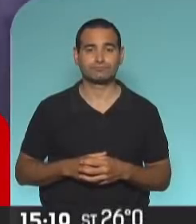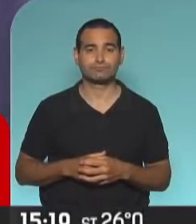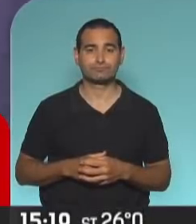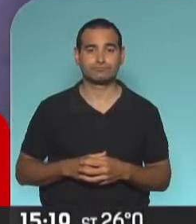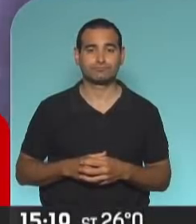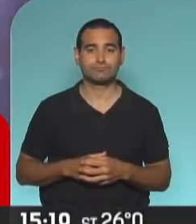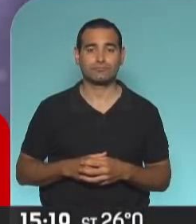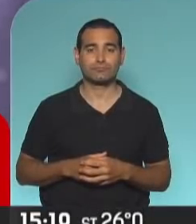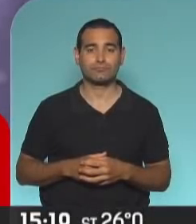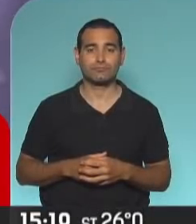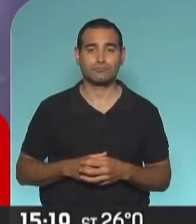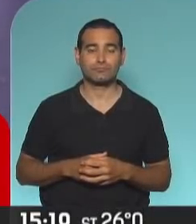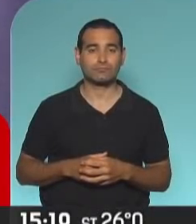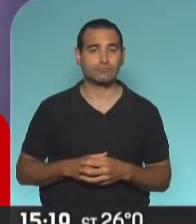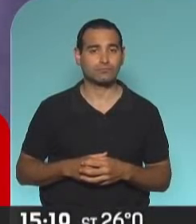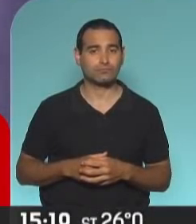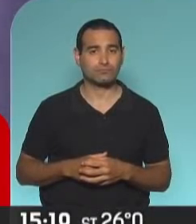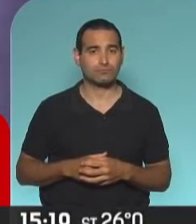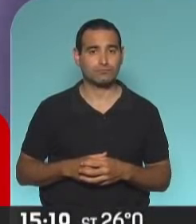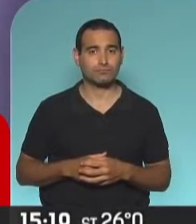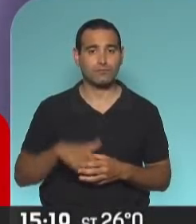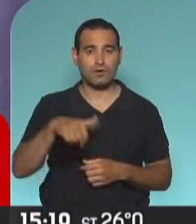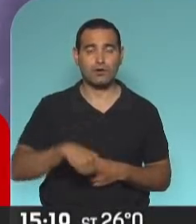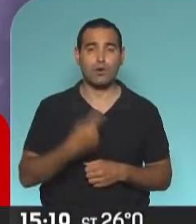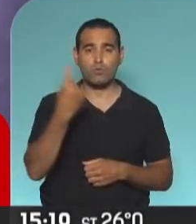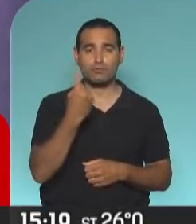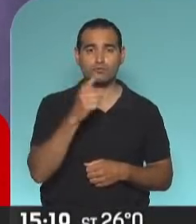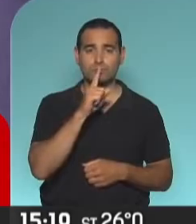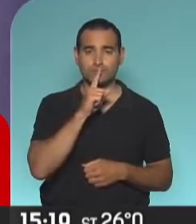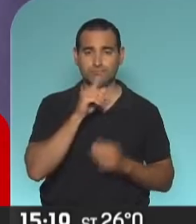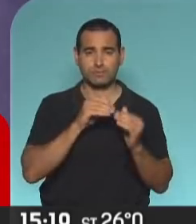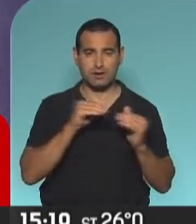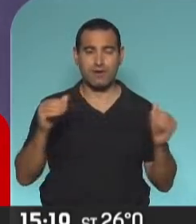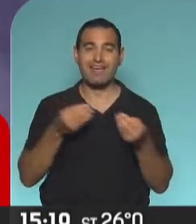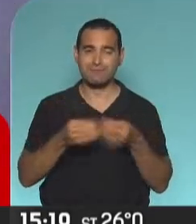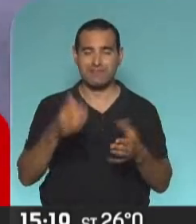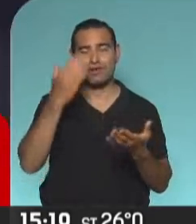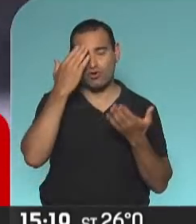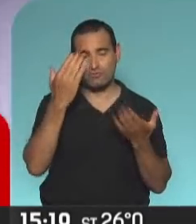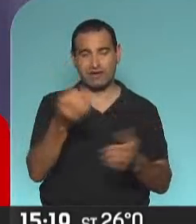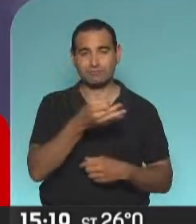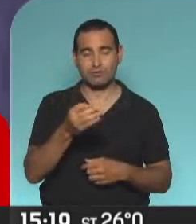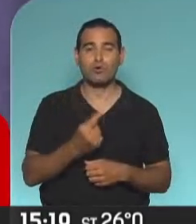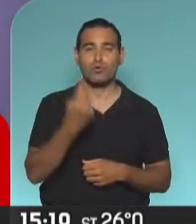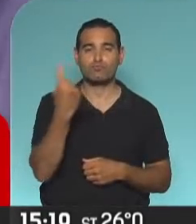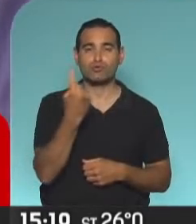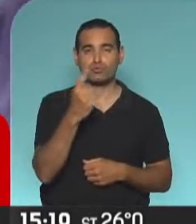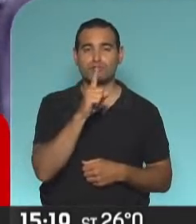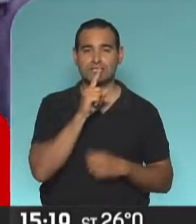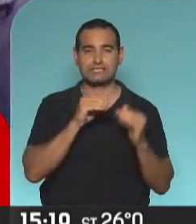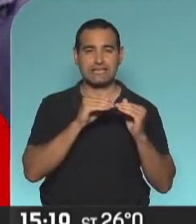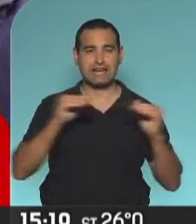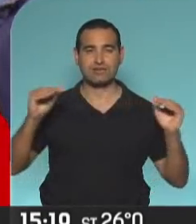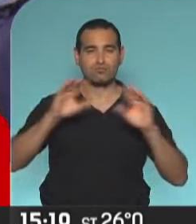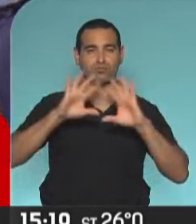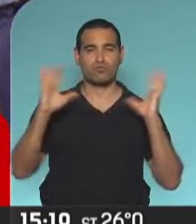vamos a escuchar ahora un silencio clara porque ya empiezan los homenajes sale que es el primer minuto del y se silencio que se da a nivel